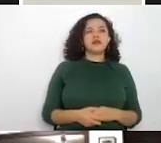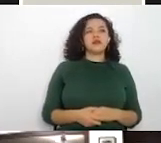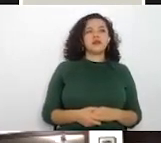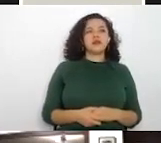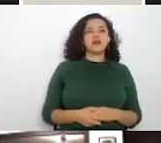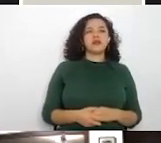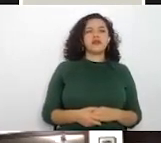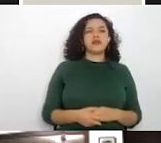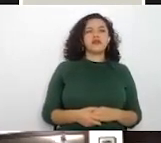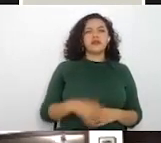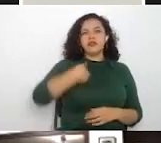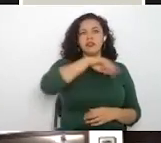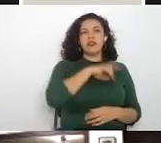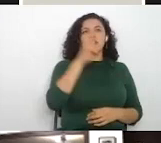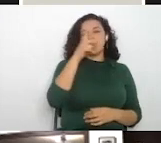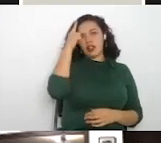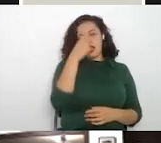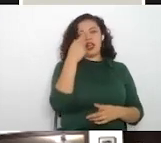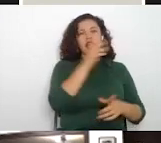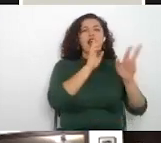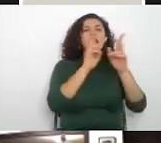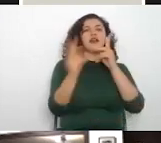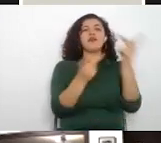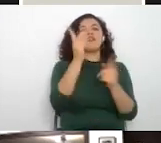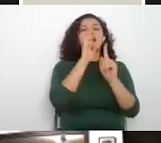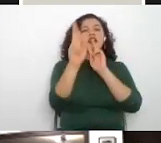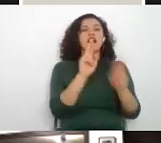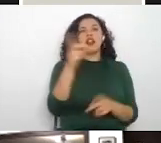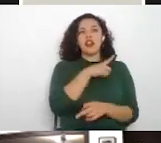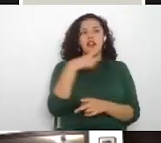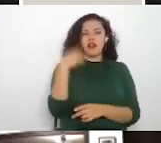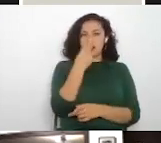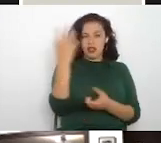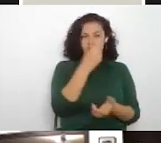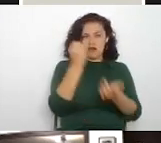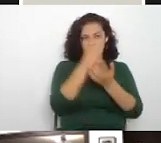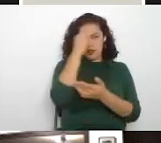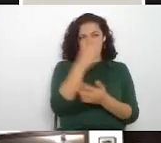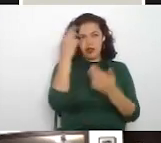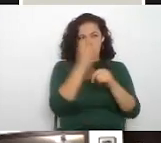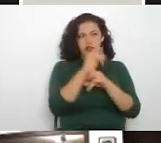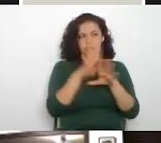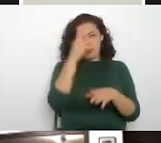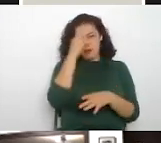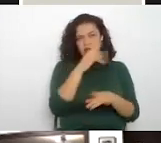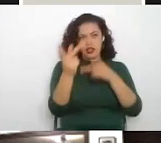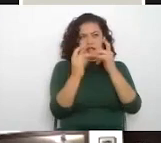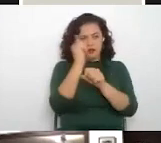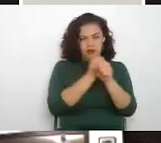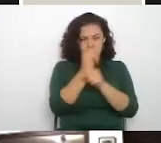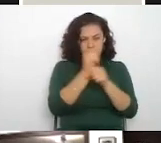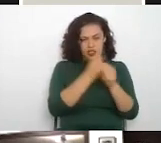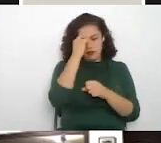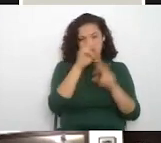vemos que las respuestas a esas preguntas son necesarias para el análisis de la información y de la investigación relacionada